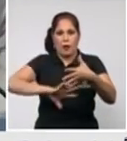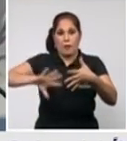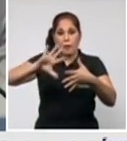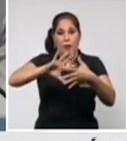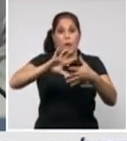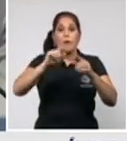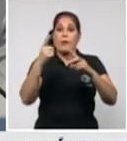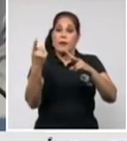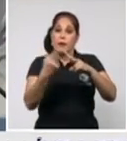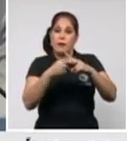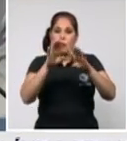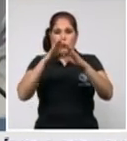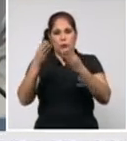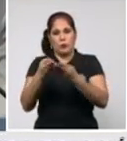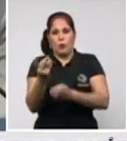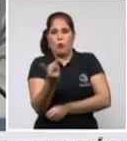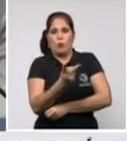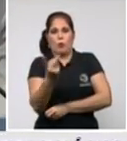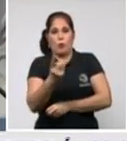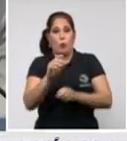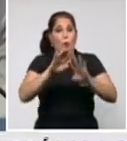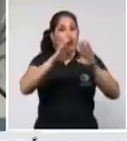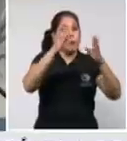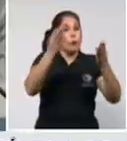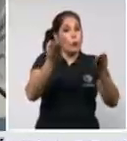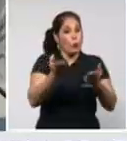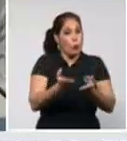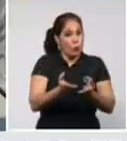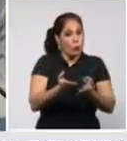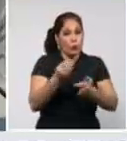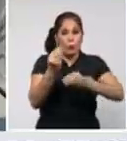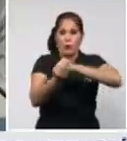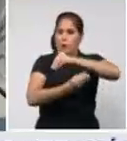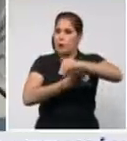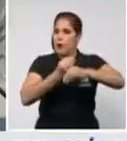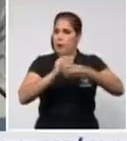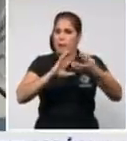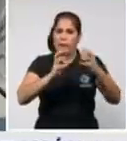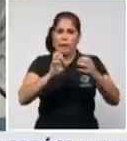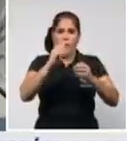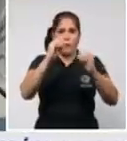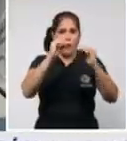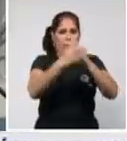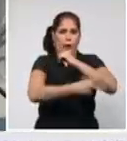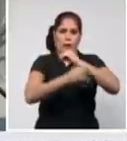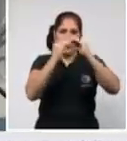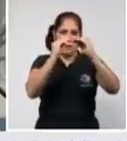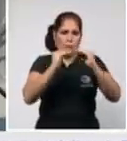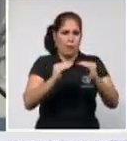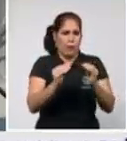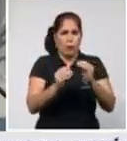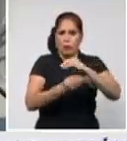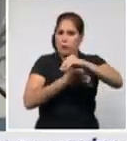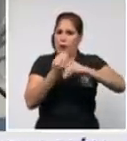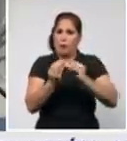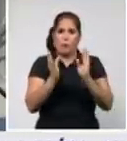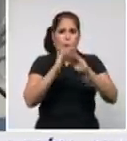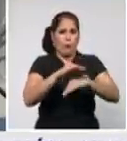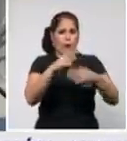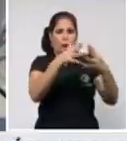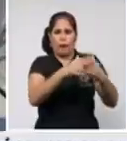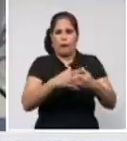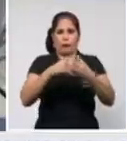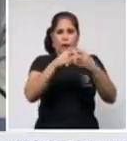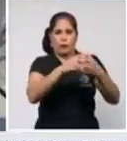Américas. En el mundo, pues, no cambia la posición de los países más afectados. Estados Unidos en